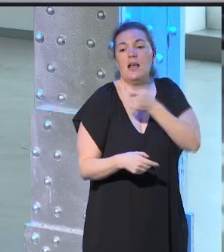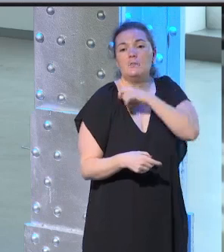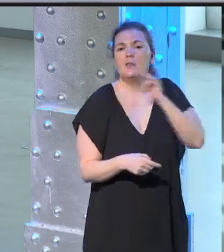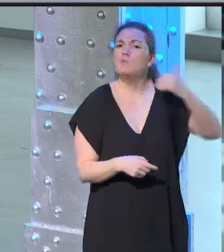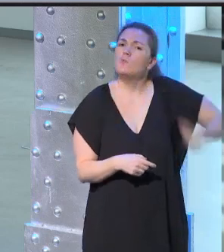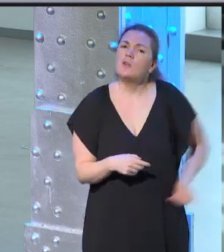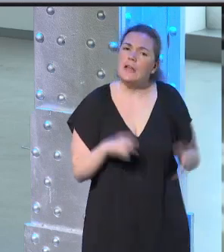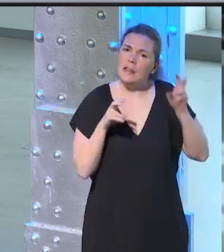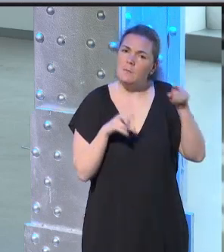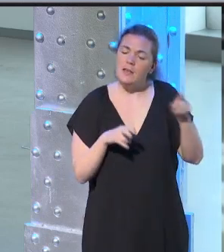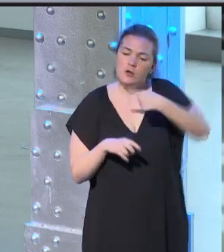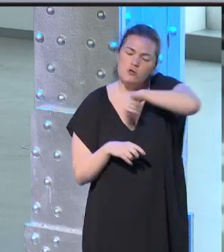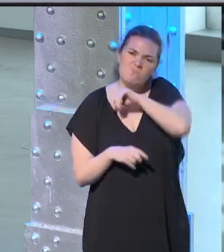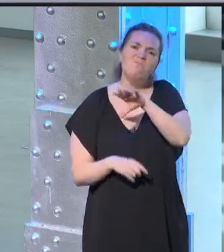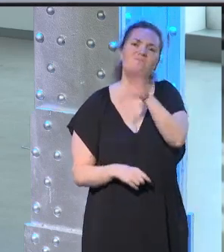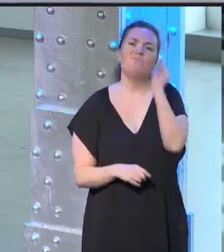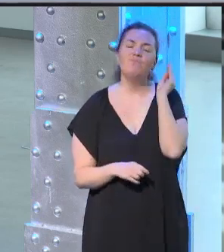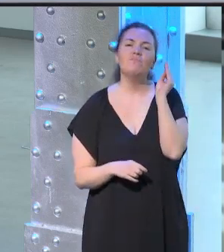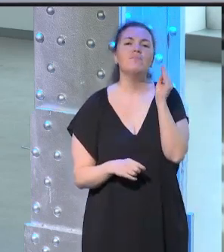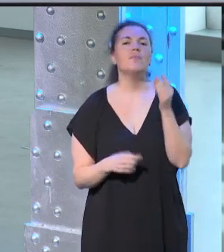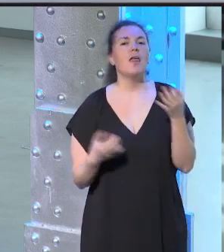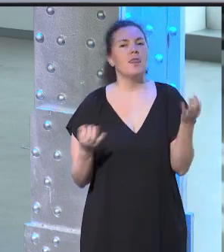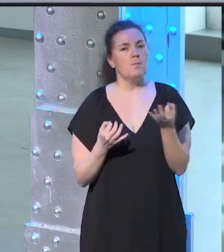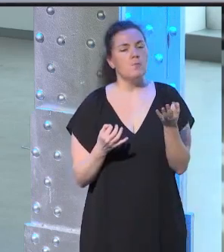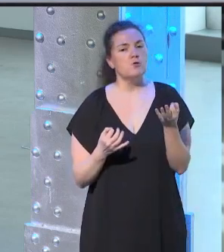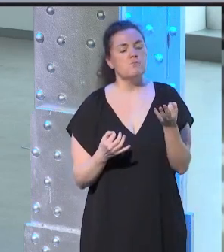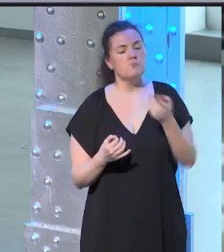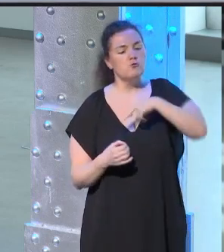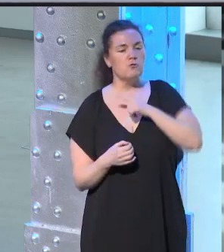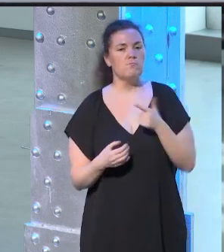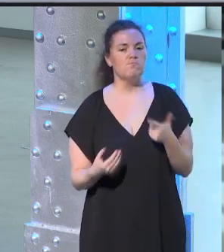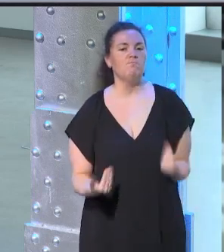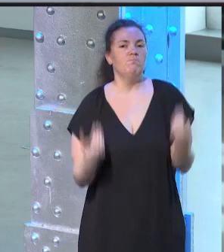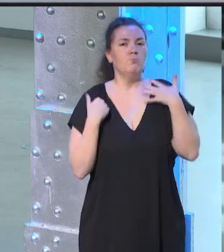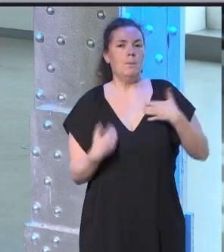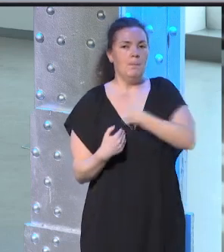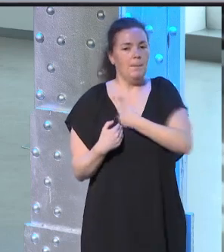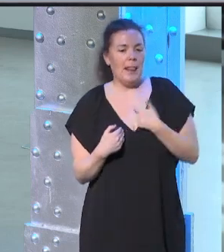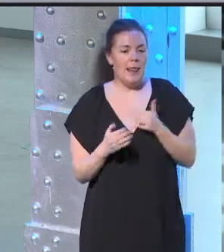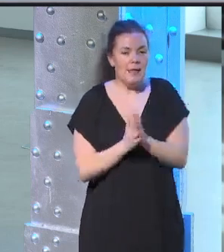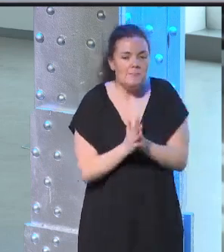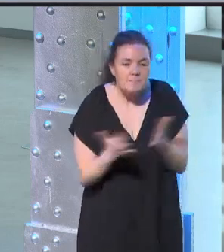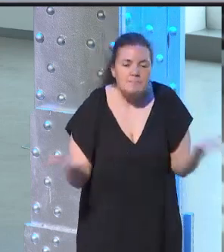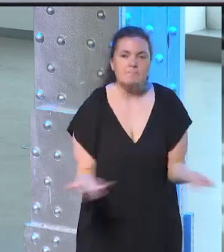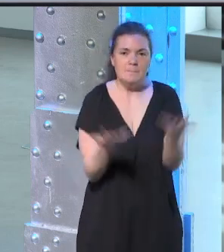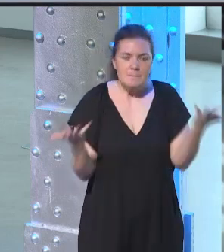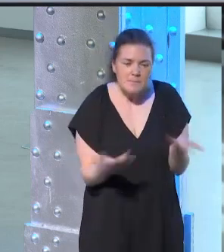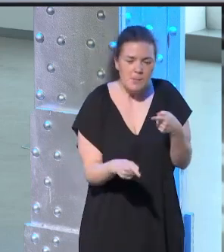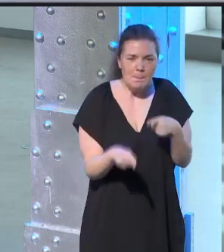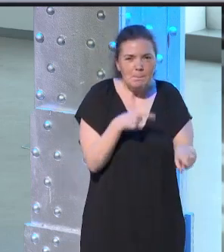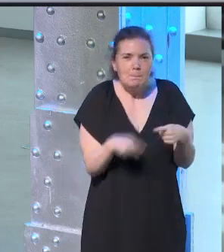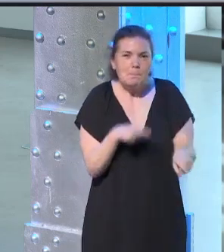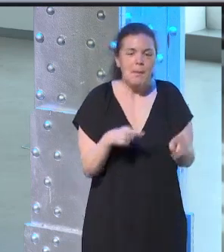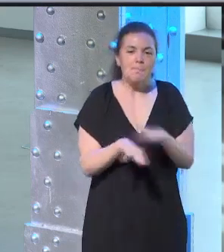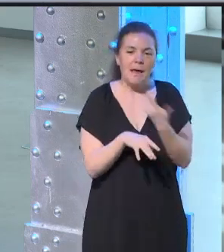esa cuestión, nosotros entendimos que teníamos que jugar un papel de agitadores, en el buen sentido de la expresión,